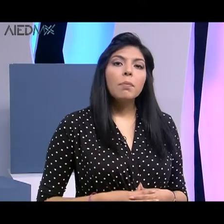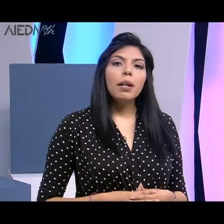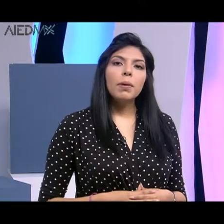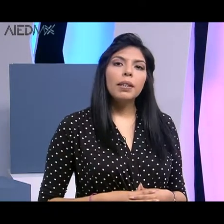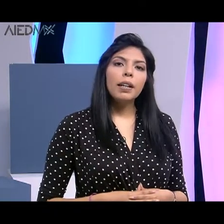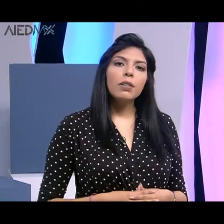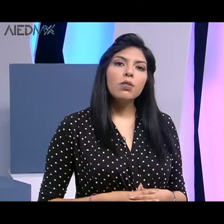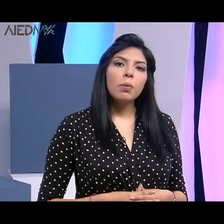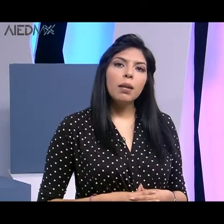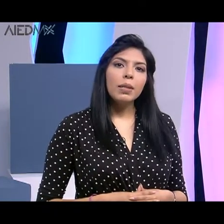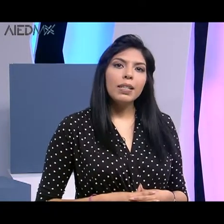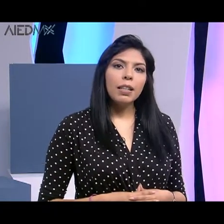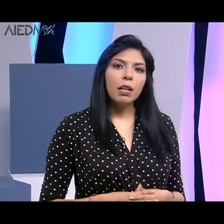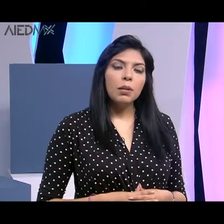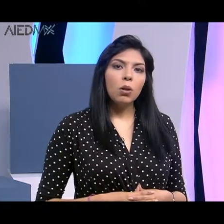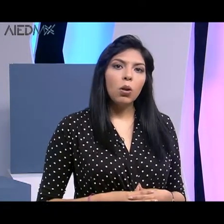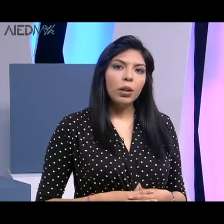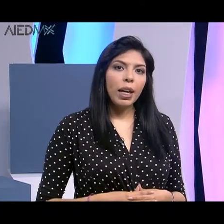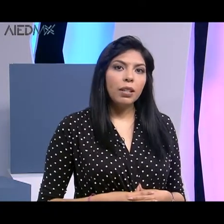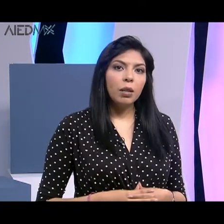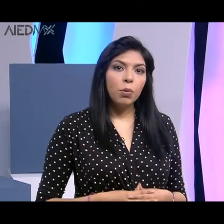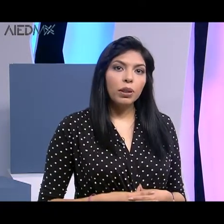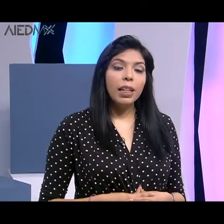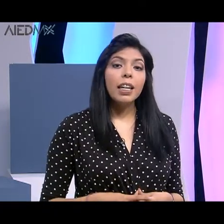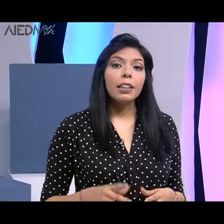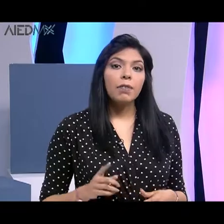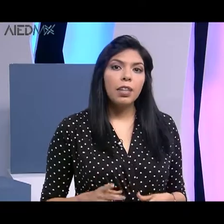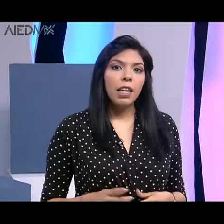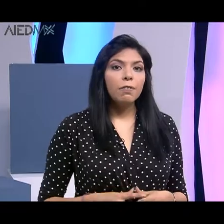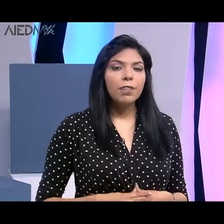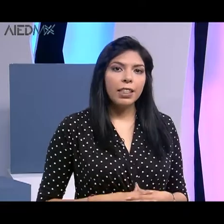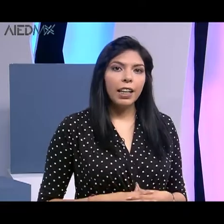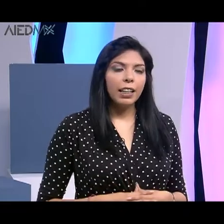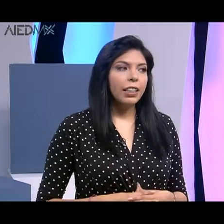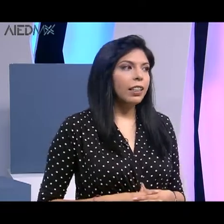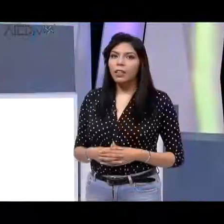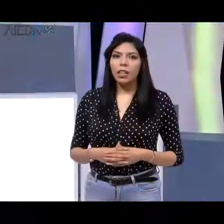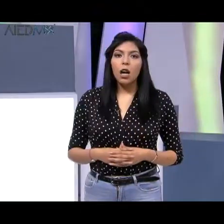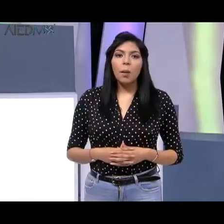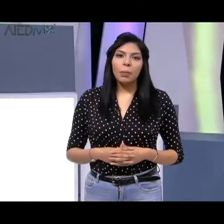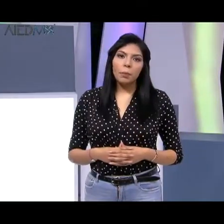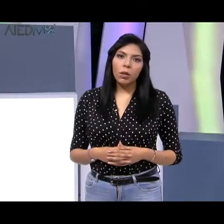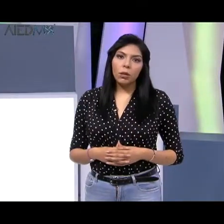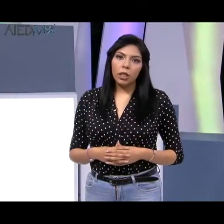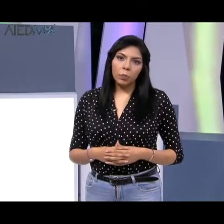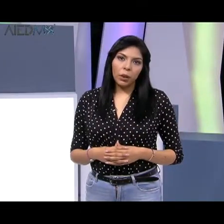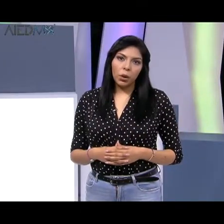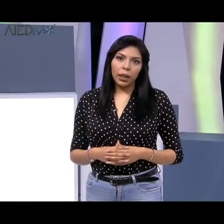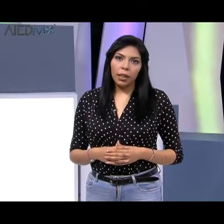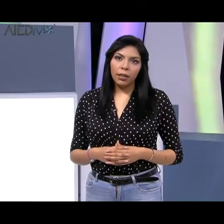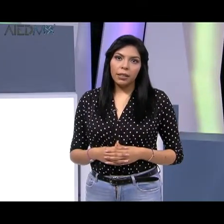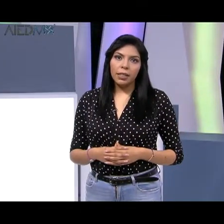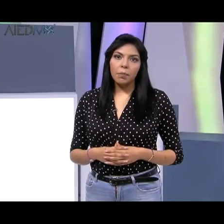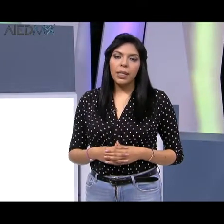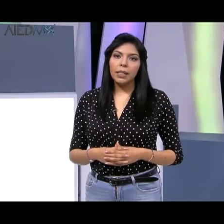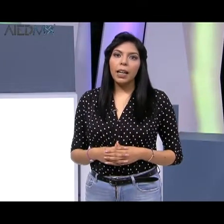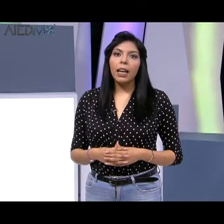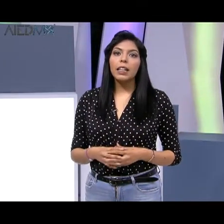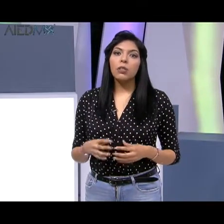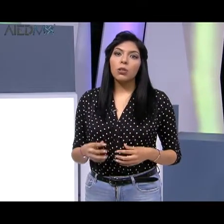UVM, para platicarnos sobre la maestría en Psicología del Deporte y Actividad Física. Primero